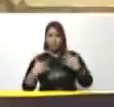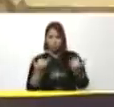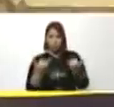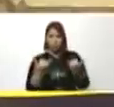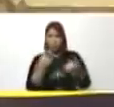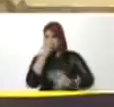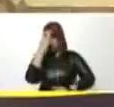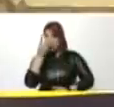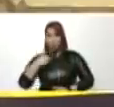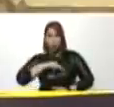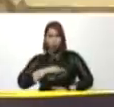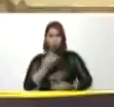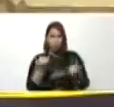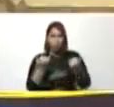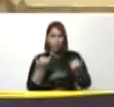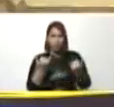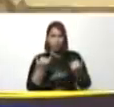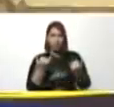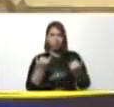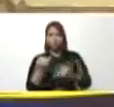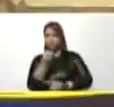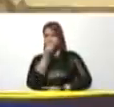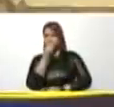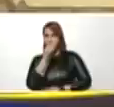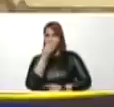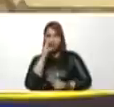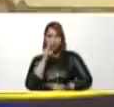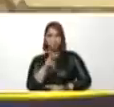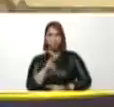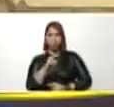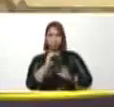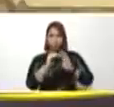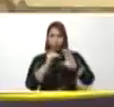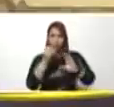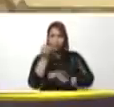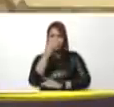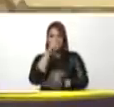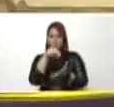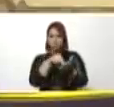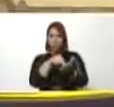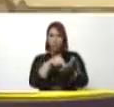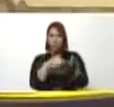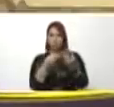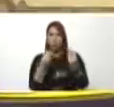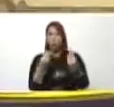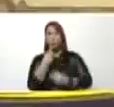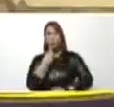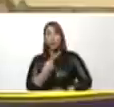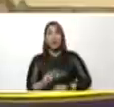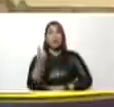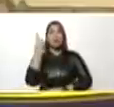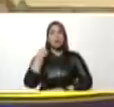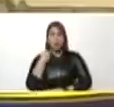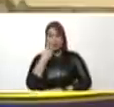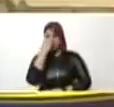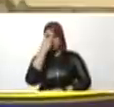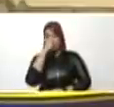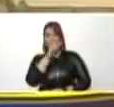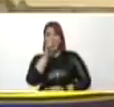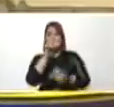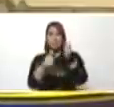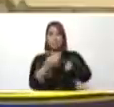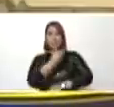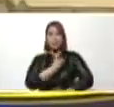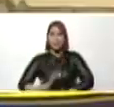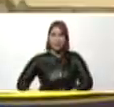Tarek, estamos en vivo y directo desde el Palacio Miraflores recibiendo a la Asamblea Nacional. Como te dije ayer, Tarek, él es vicepresidente de